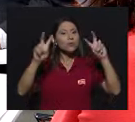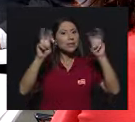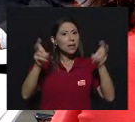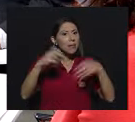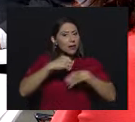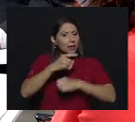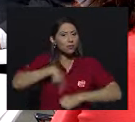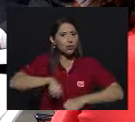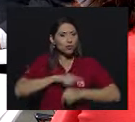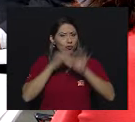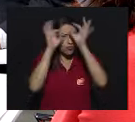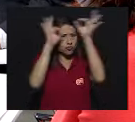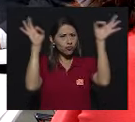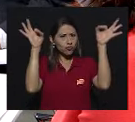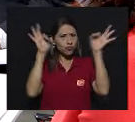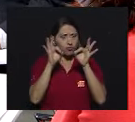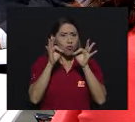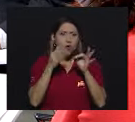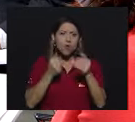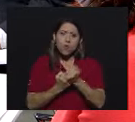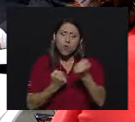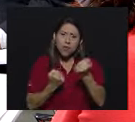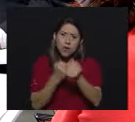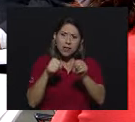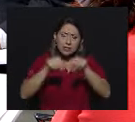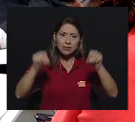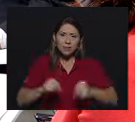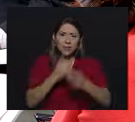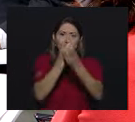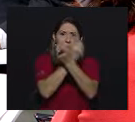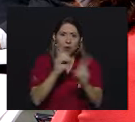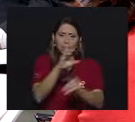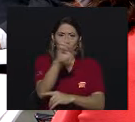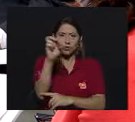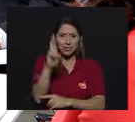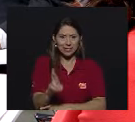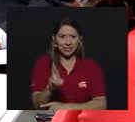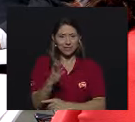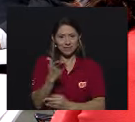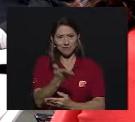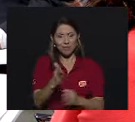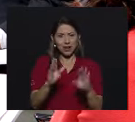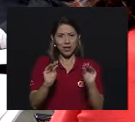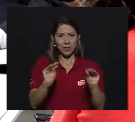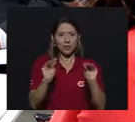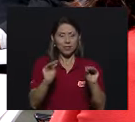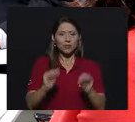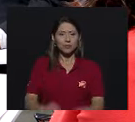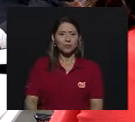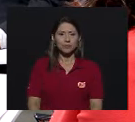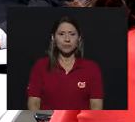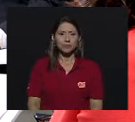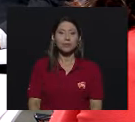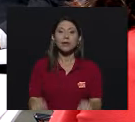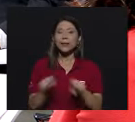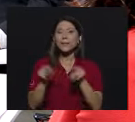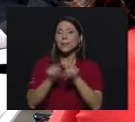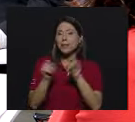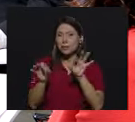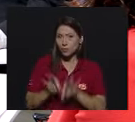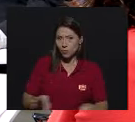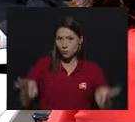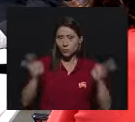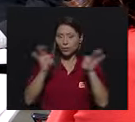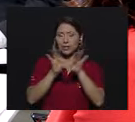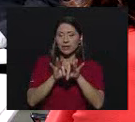y que ha enriquecido el sistema democrático costarricense como es la educación. Creo además es muy